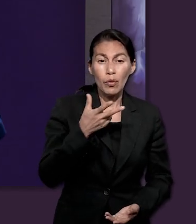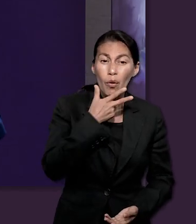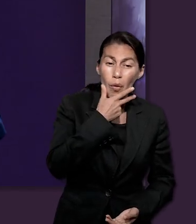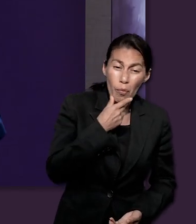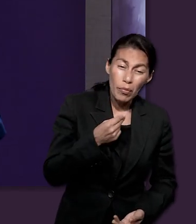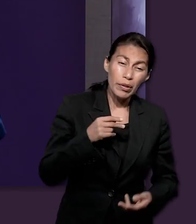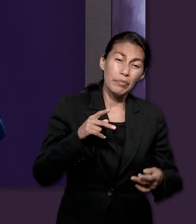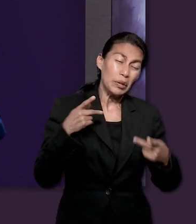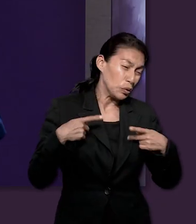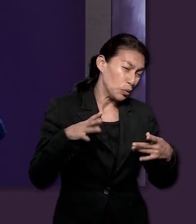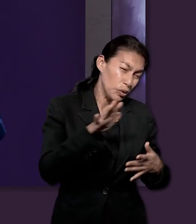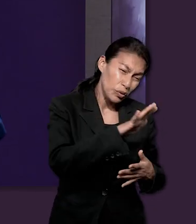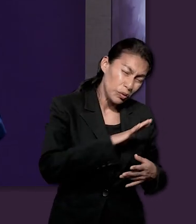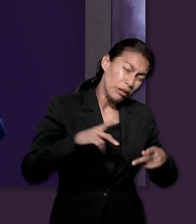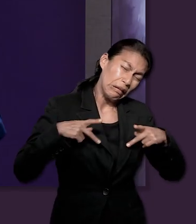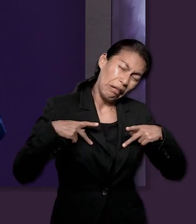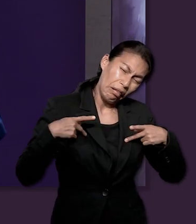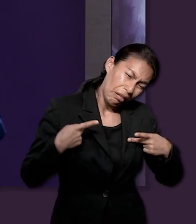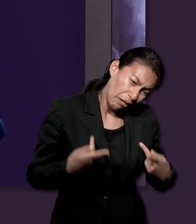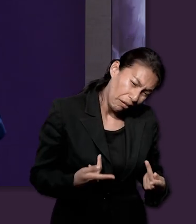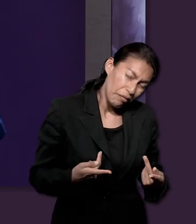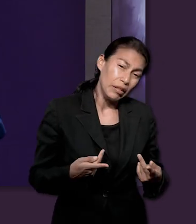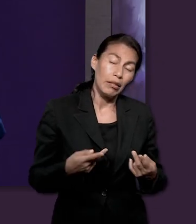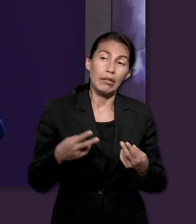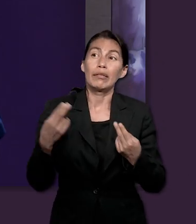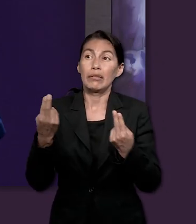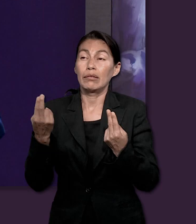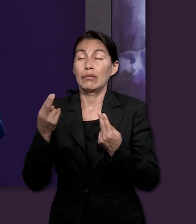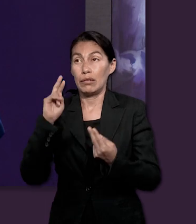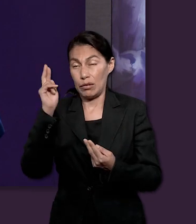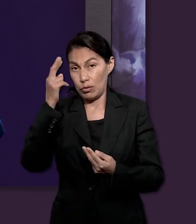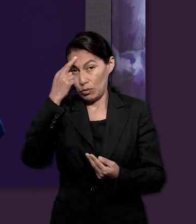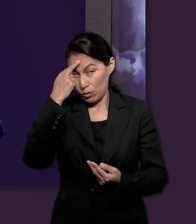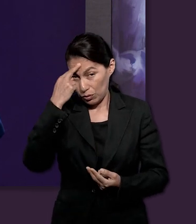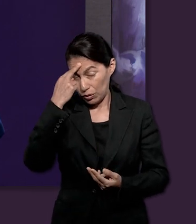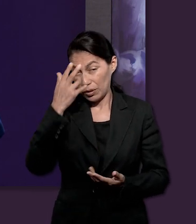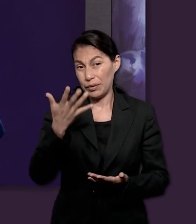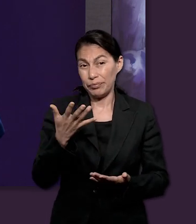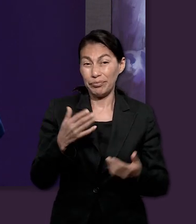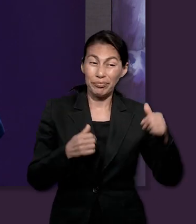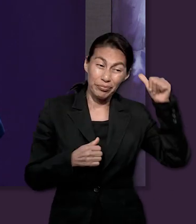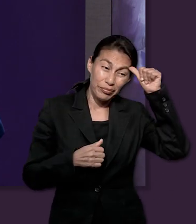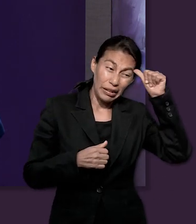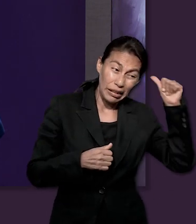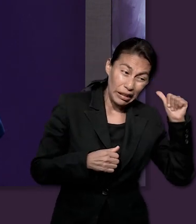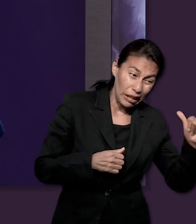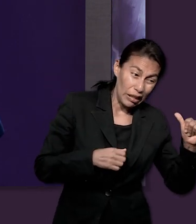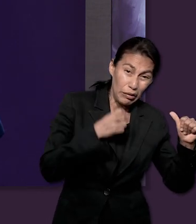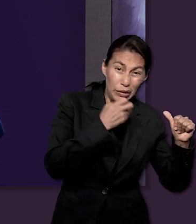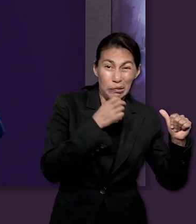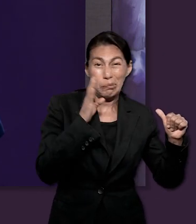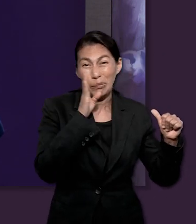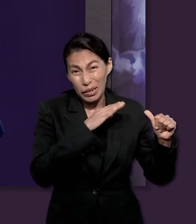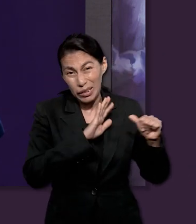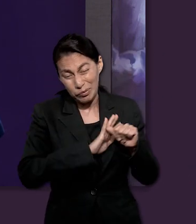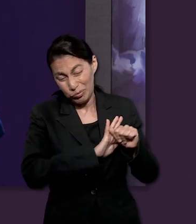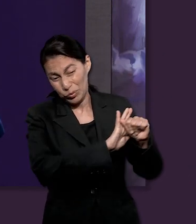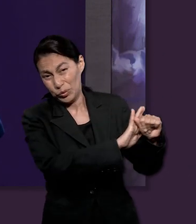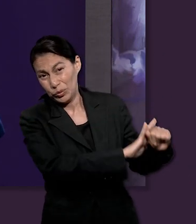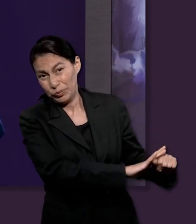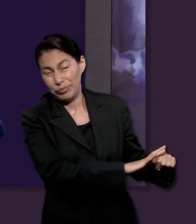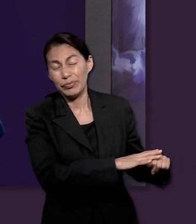hombre debe reconocer su debilidad, que necesita, que está mal su pecado,